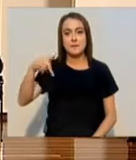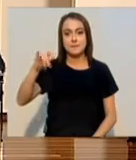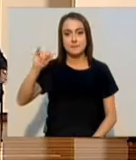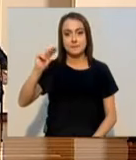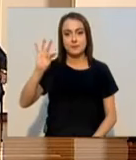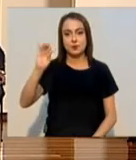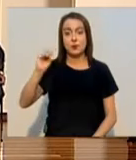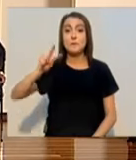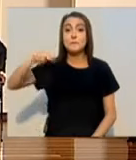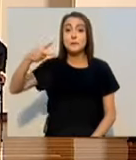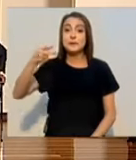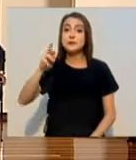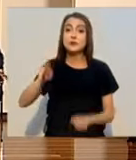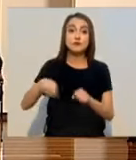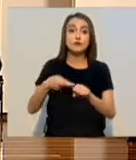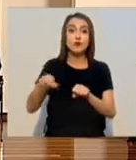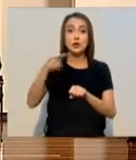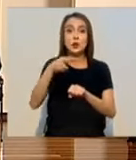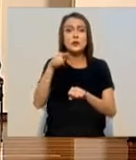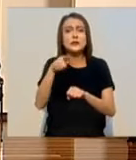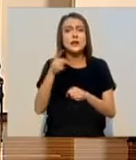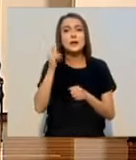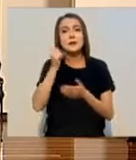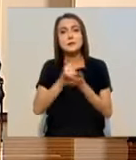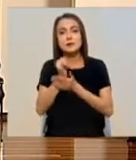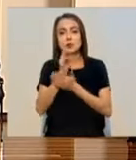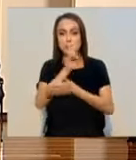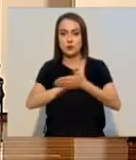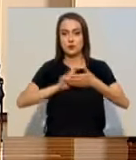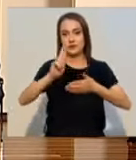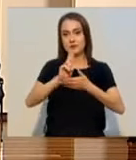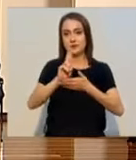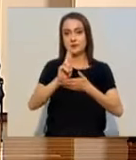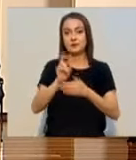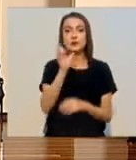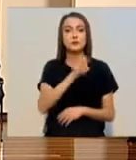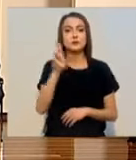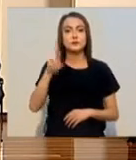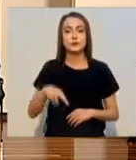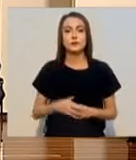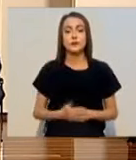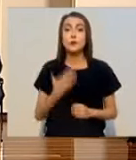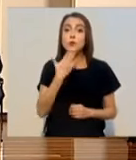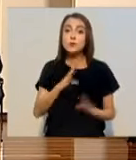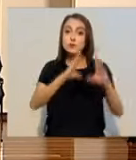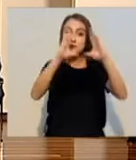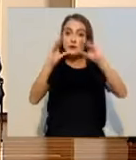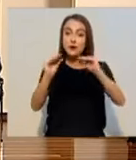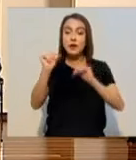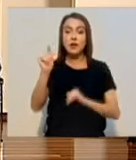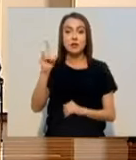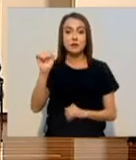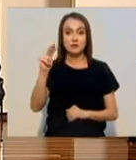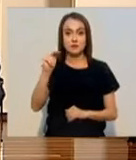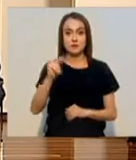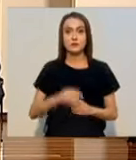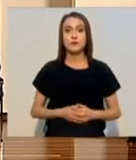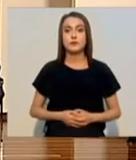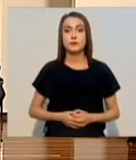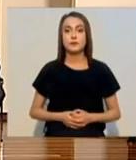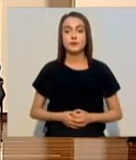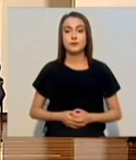don Adrián Pinto, vicerrector de investigación de la Universidad de Costa Rica. Muy buenas tardes, don Adrián.